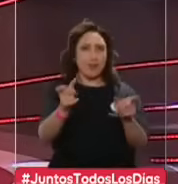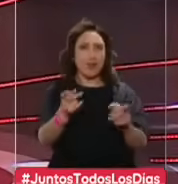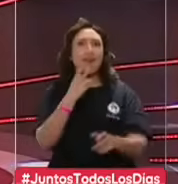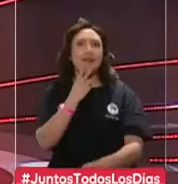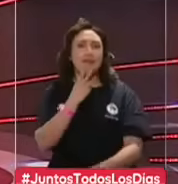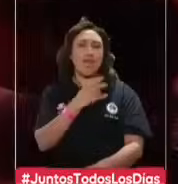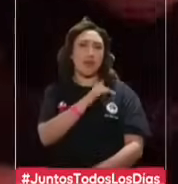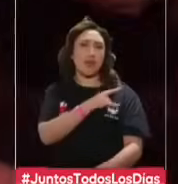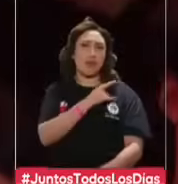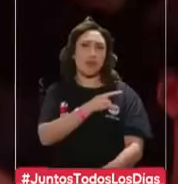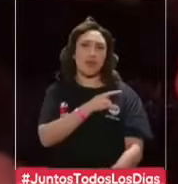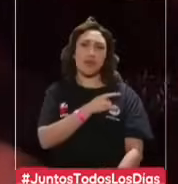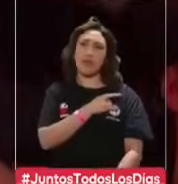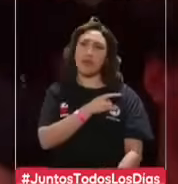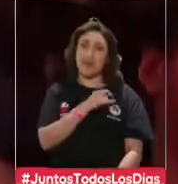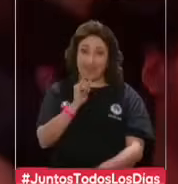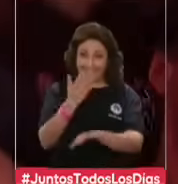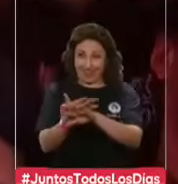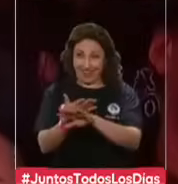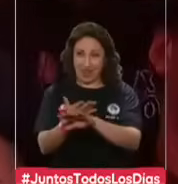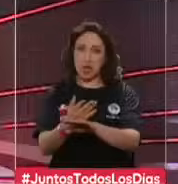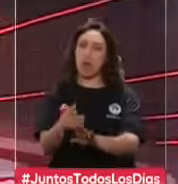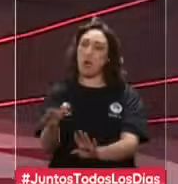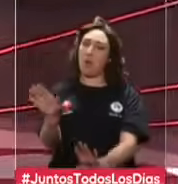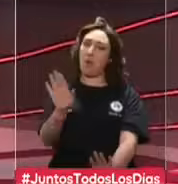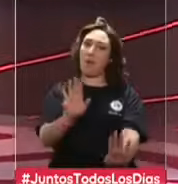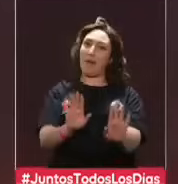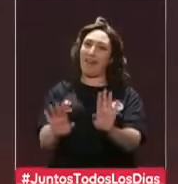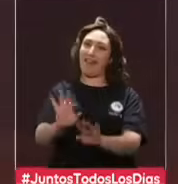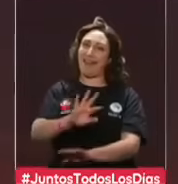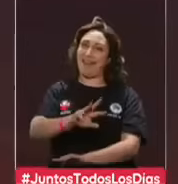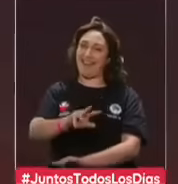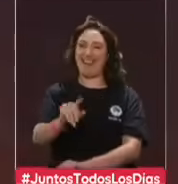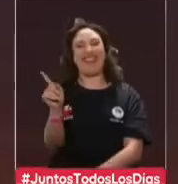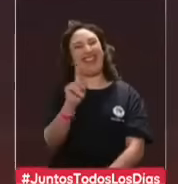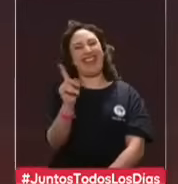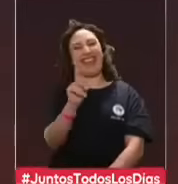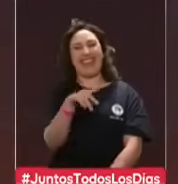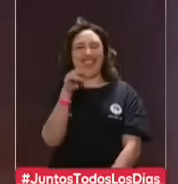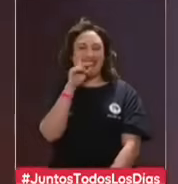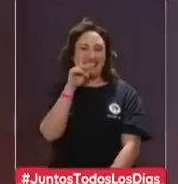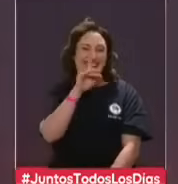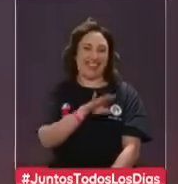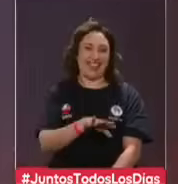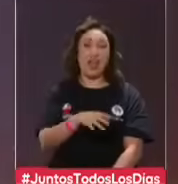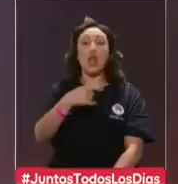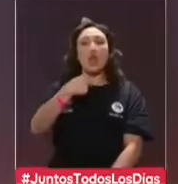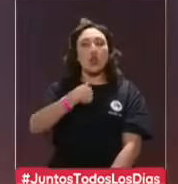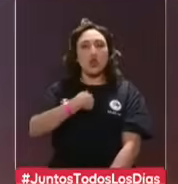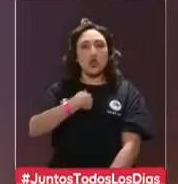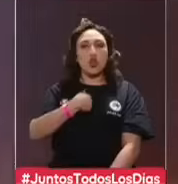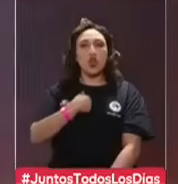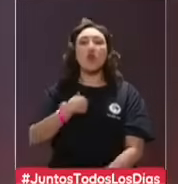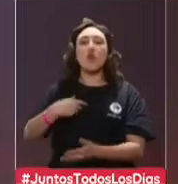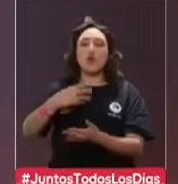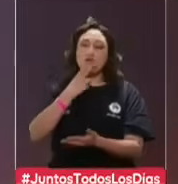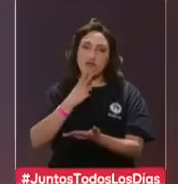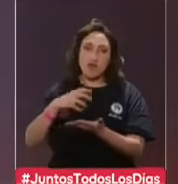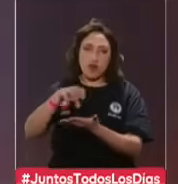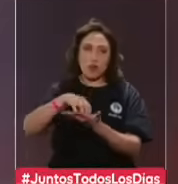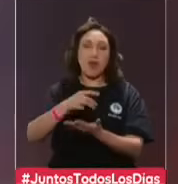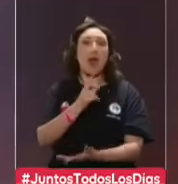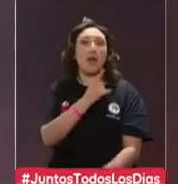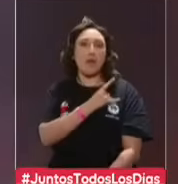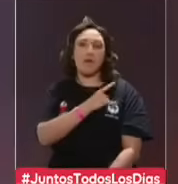bueno, tengan cuidado con esa gente, por favor. ¡Ah, no! ¡Mentira! Ay, oh, sí, soy de la comuna de Maipú, una